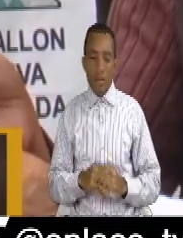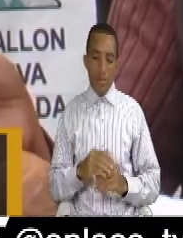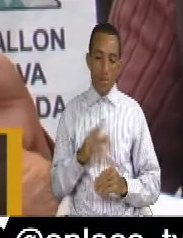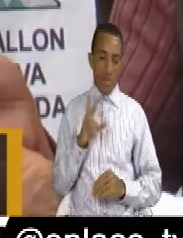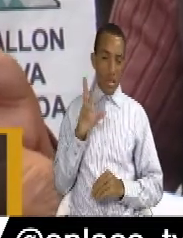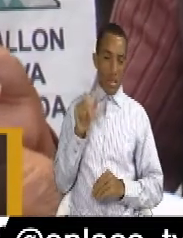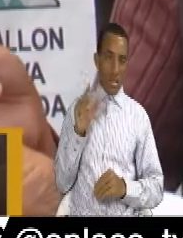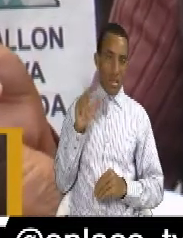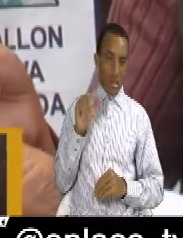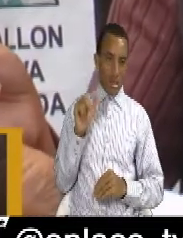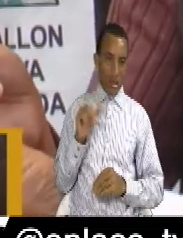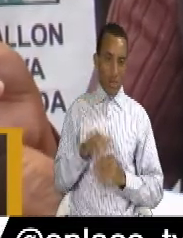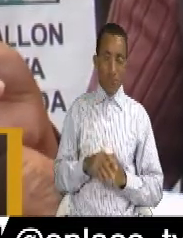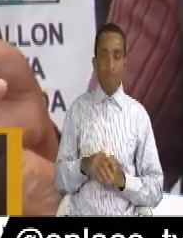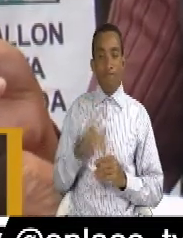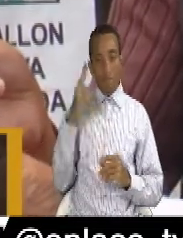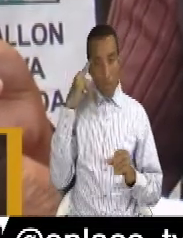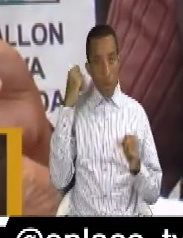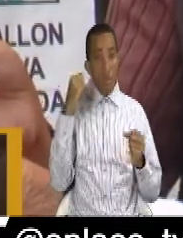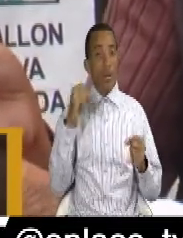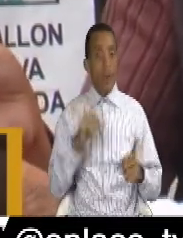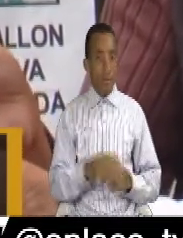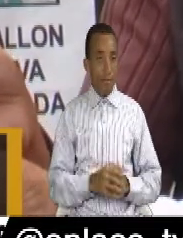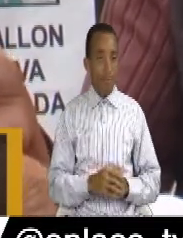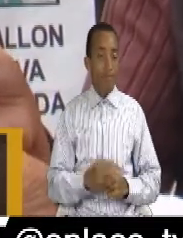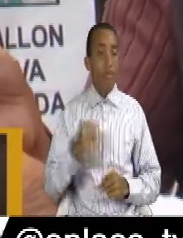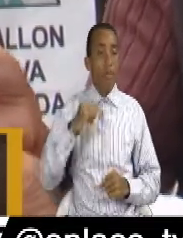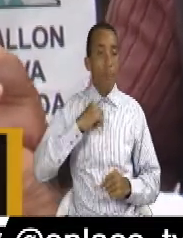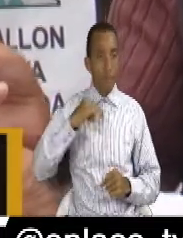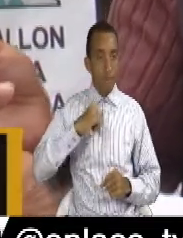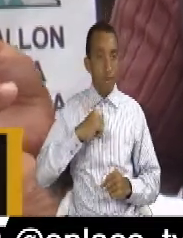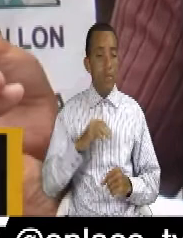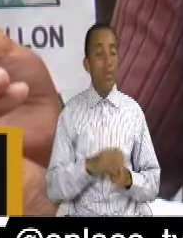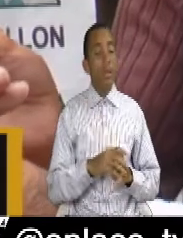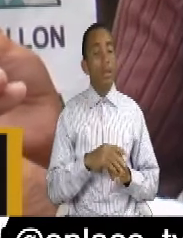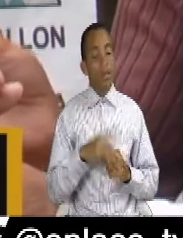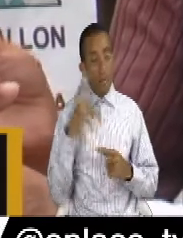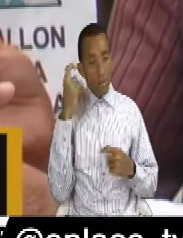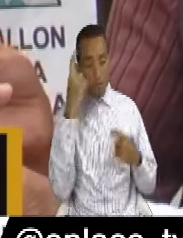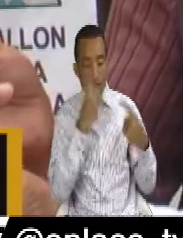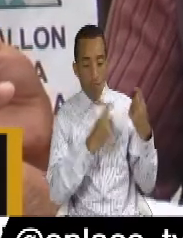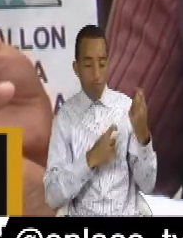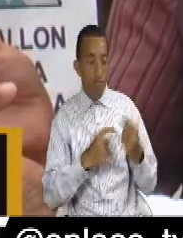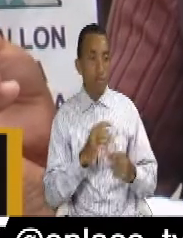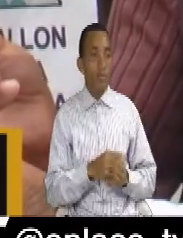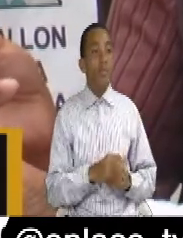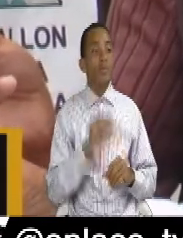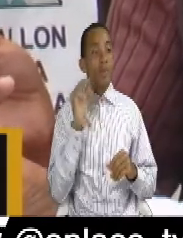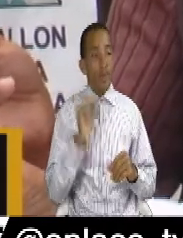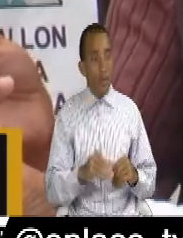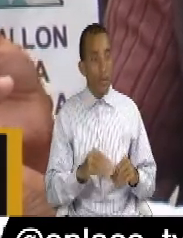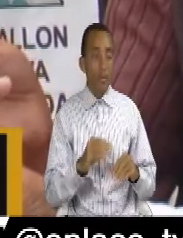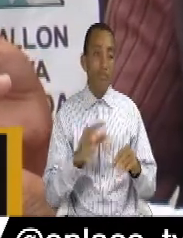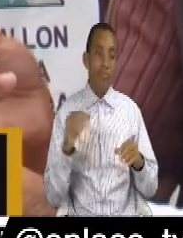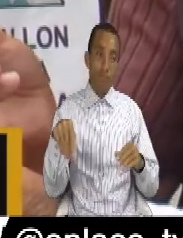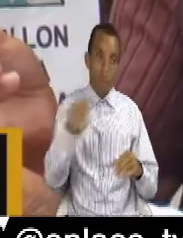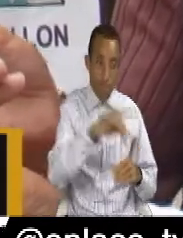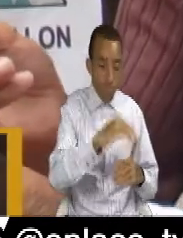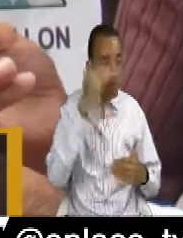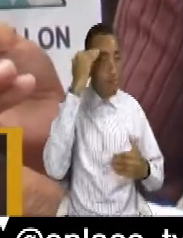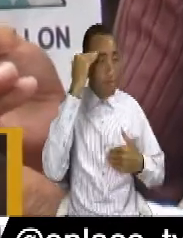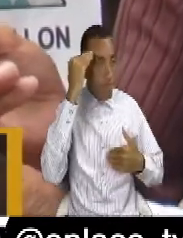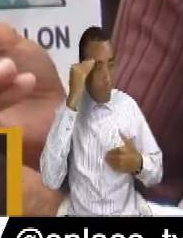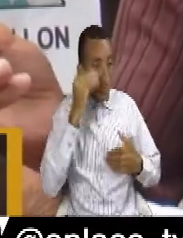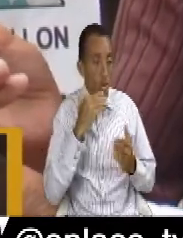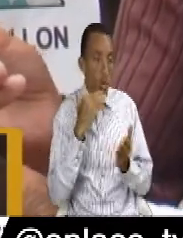realmente es preocupante. Tenemos una alarma que tenemos que generar conciencia en la gente para que compremos,